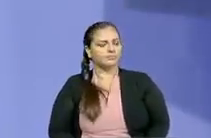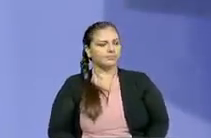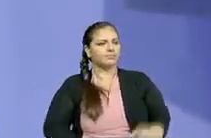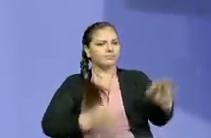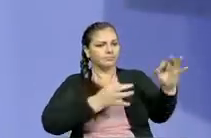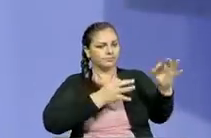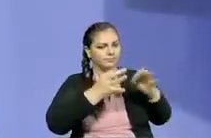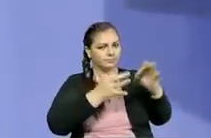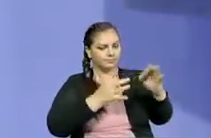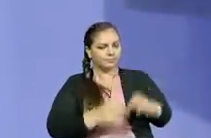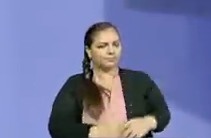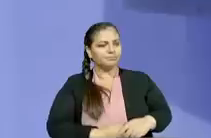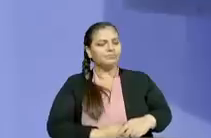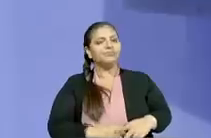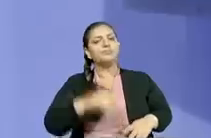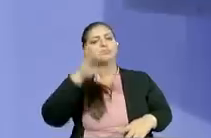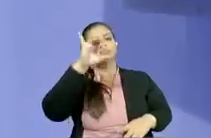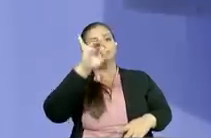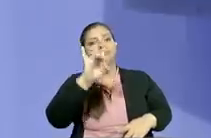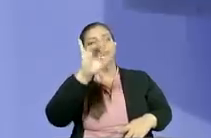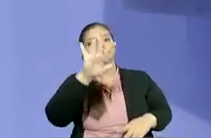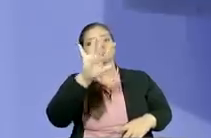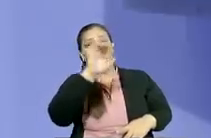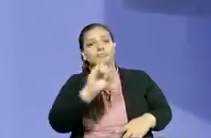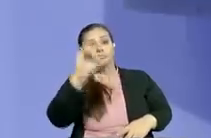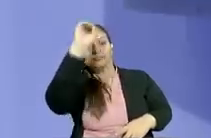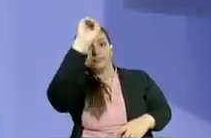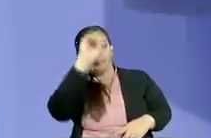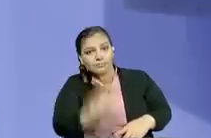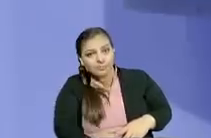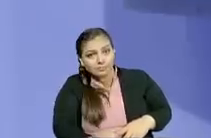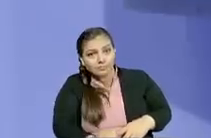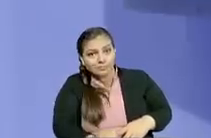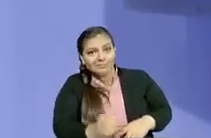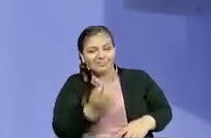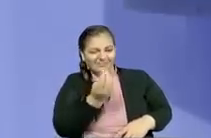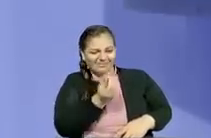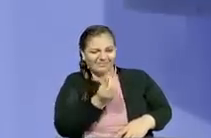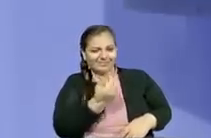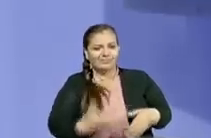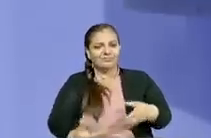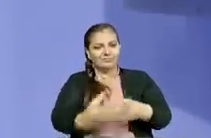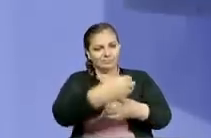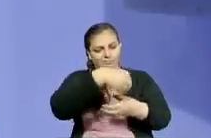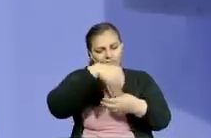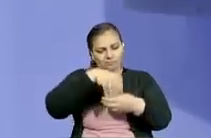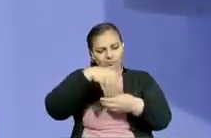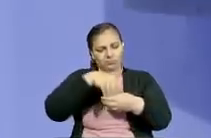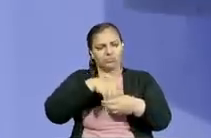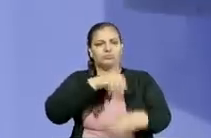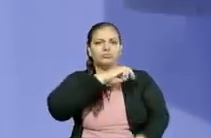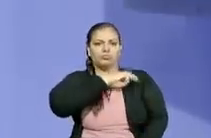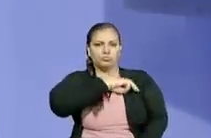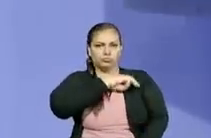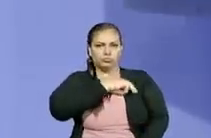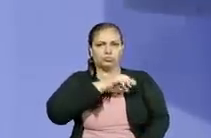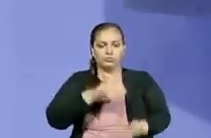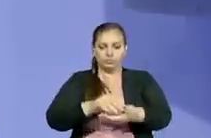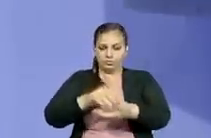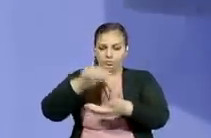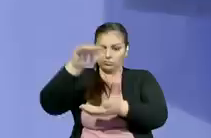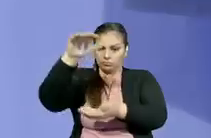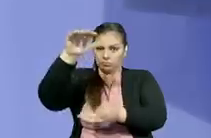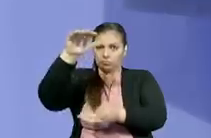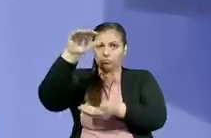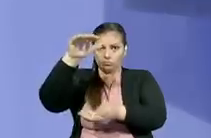sencillo. El 85%, es decir, 85 dólares de cada 100 que ingresan al municipio se destina a la